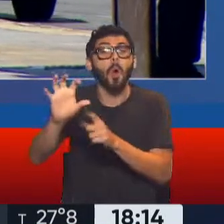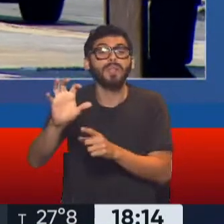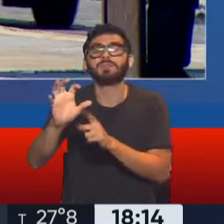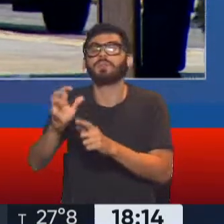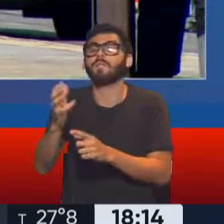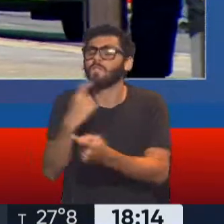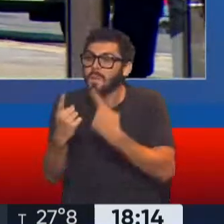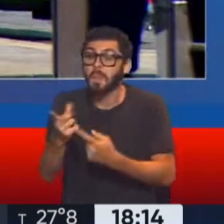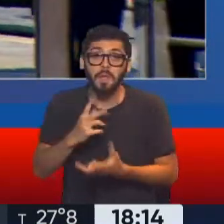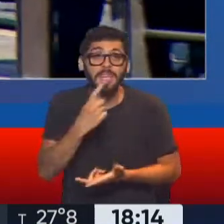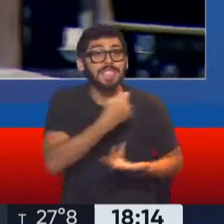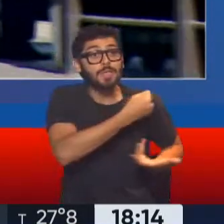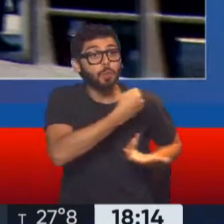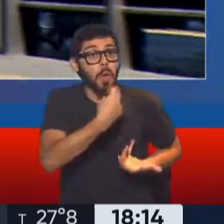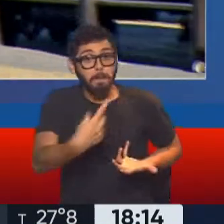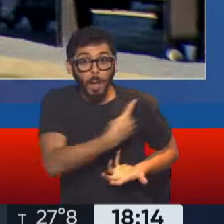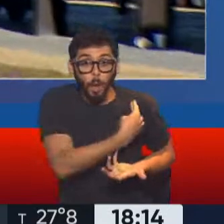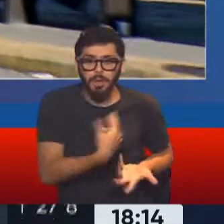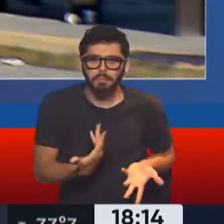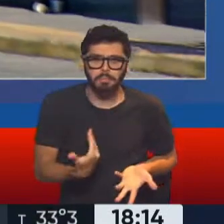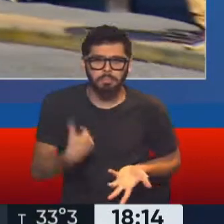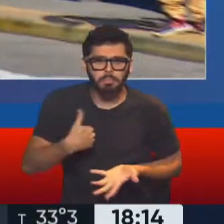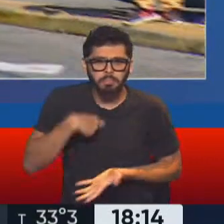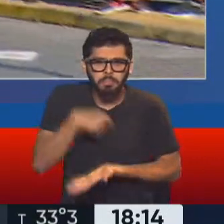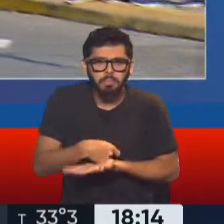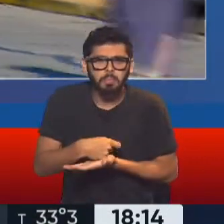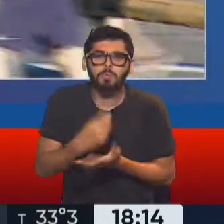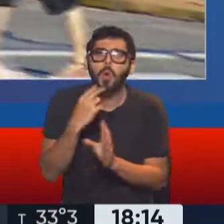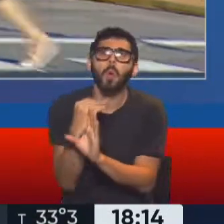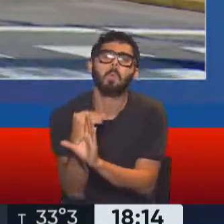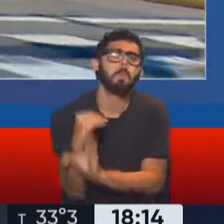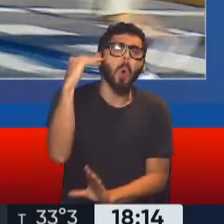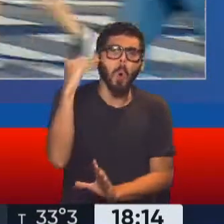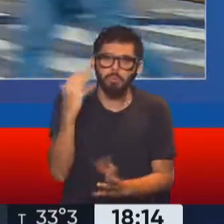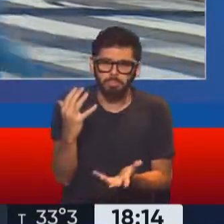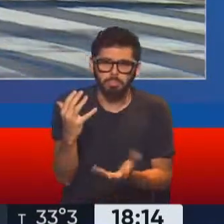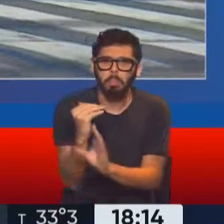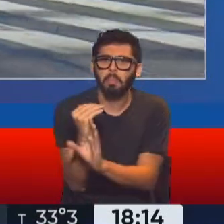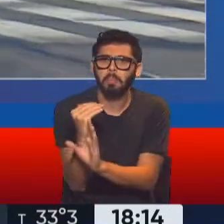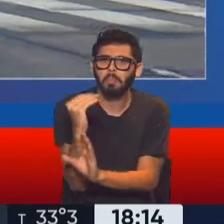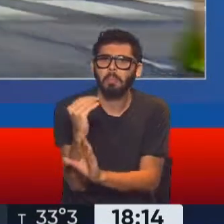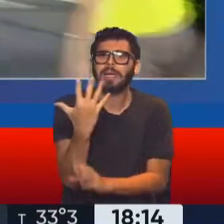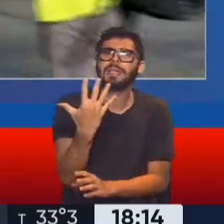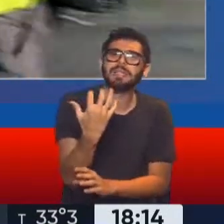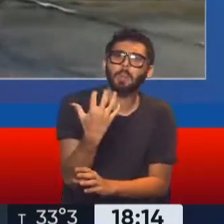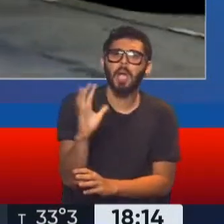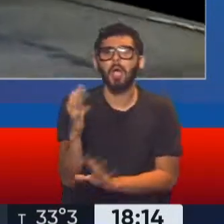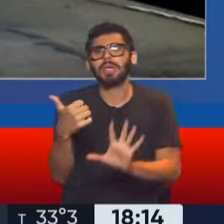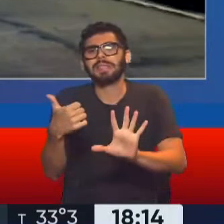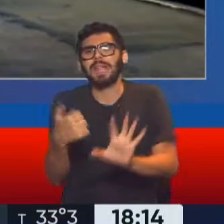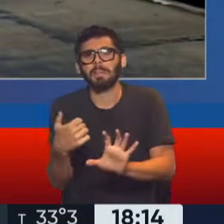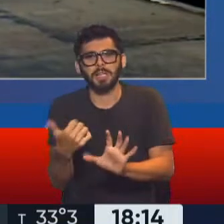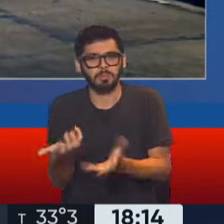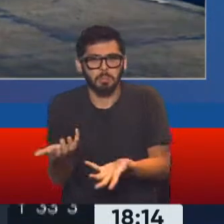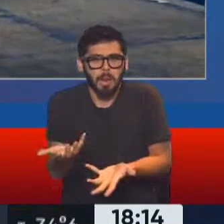no nos quitan ese subsidio, yo solo puedo cubrir con tarifa sin un tarifazo. Por ahí subir 5 o 6 pesos la tarifa actual, digamos, y le